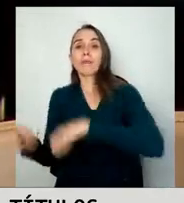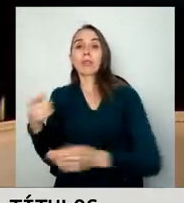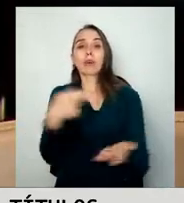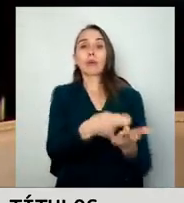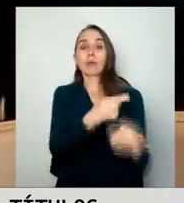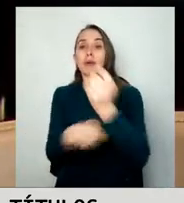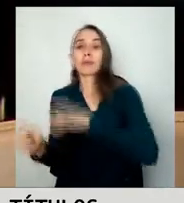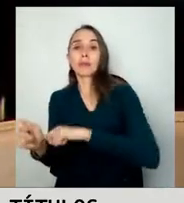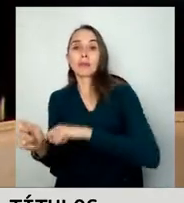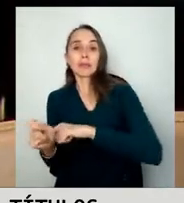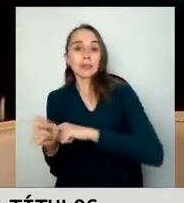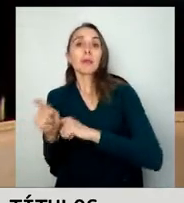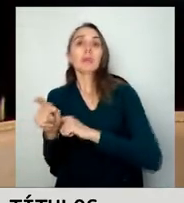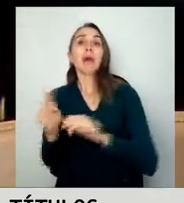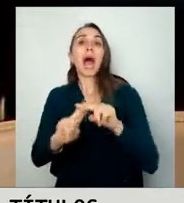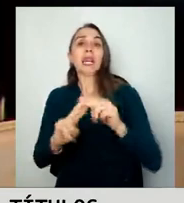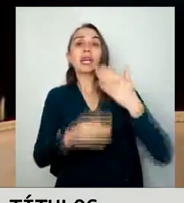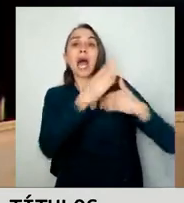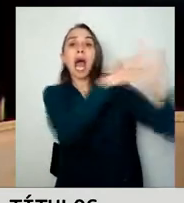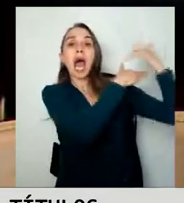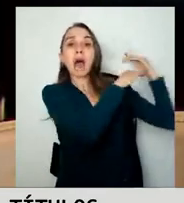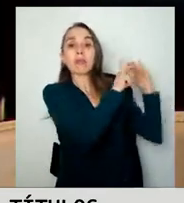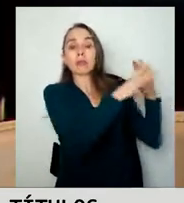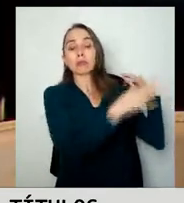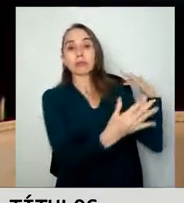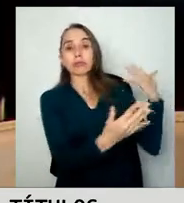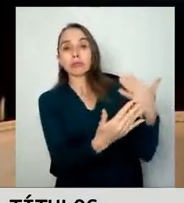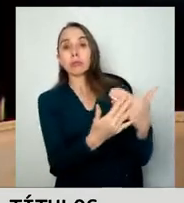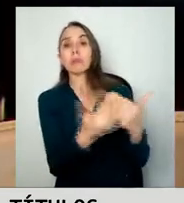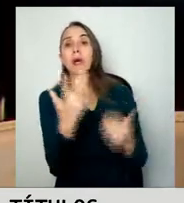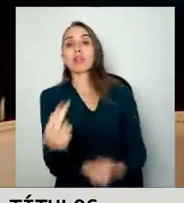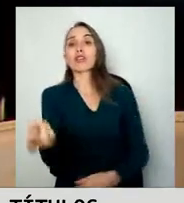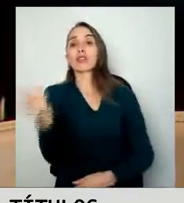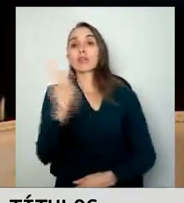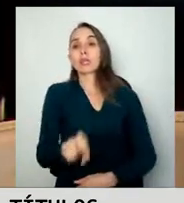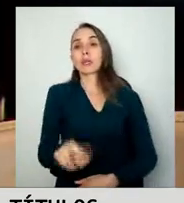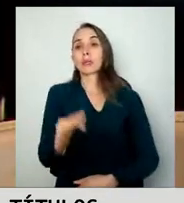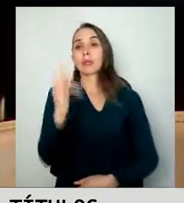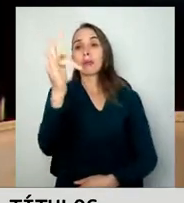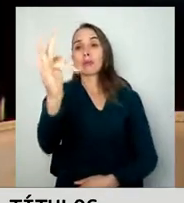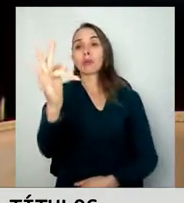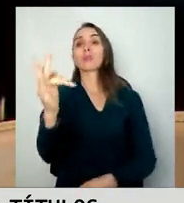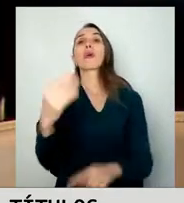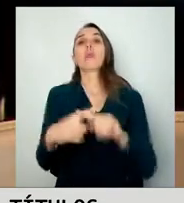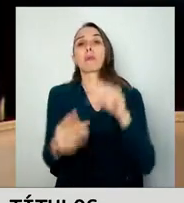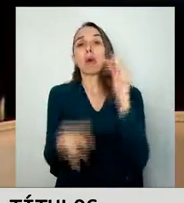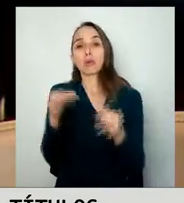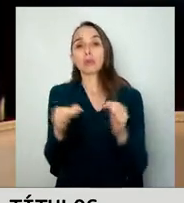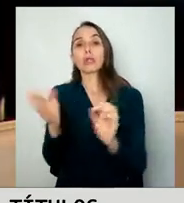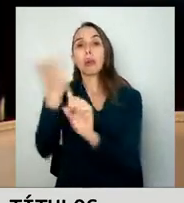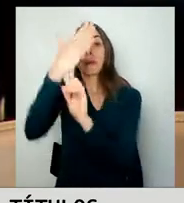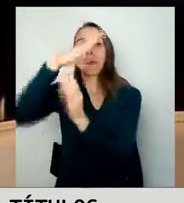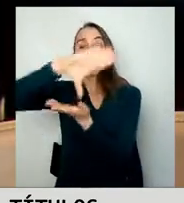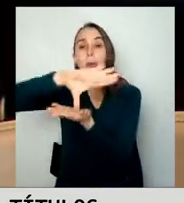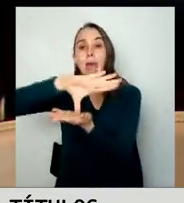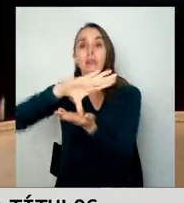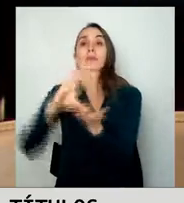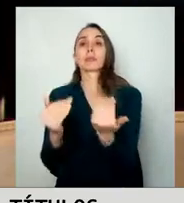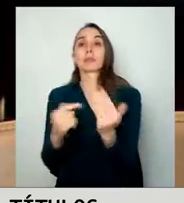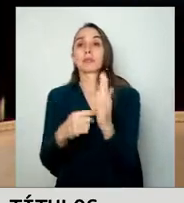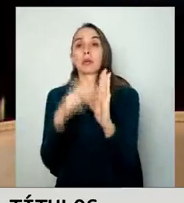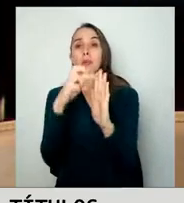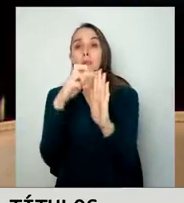que ha ocurrido en el pasado Pero sobre todo para que no se repitan en el futuro por justicia por Patriotismo también espero que este proyecto sea